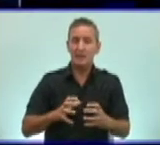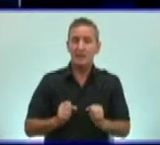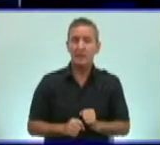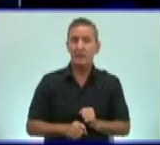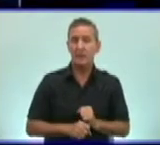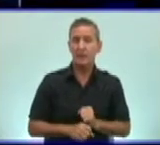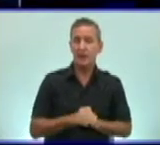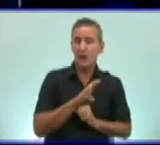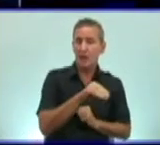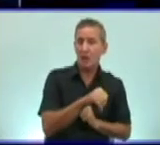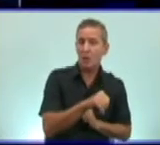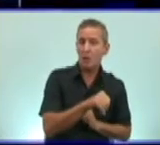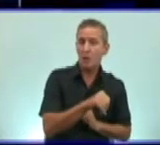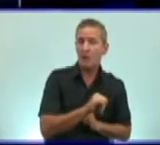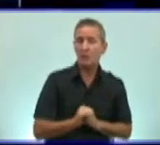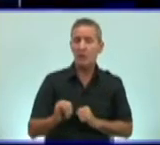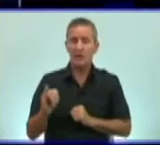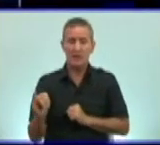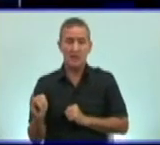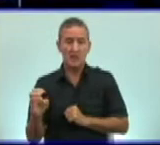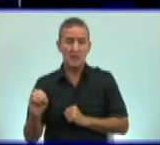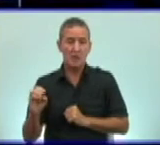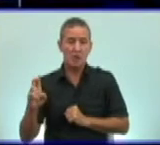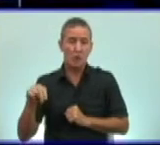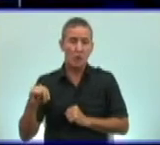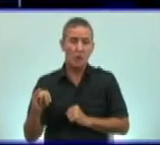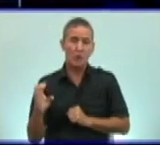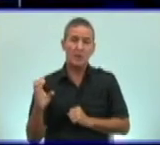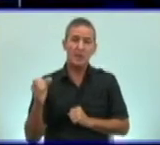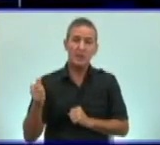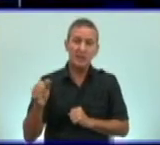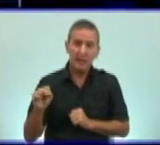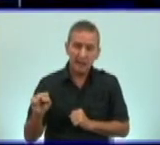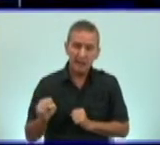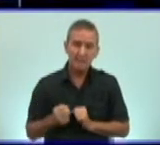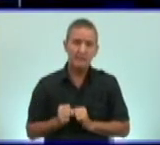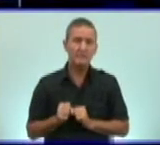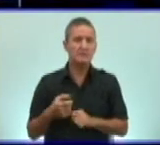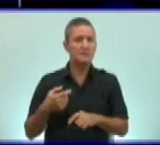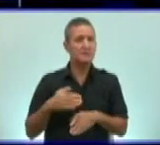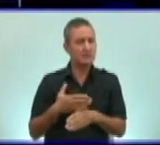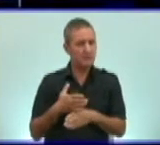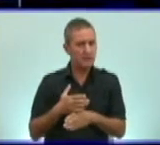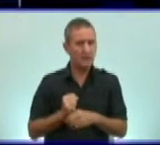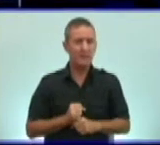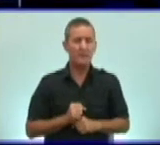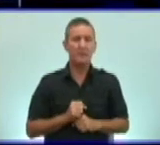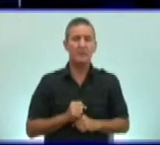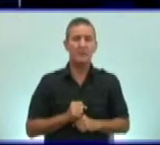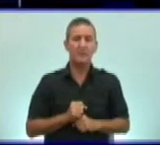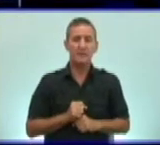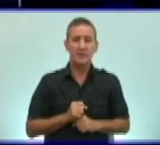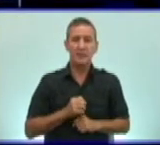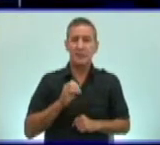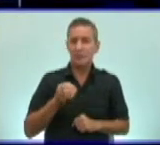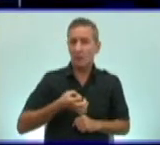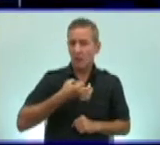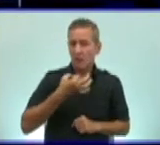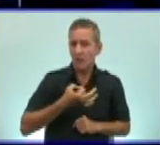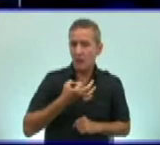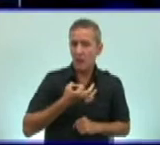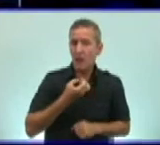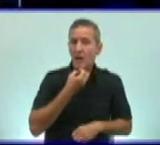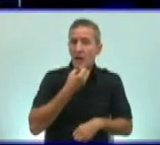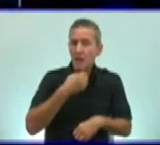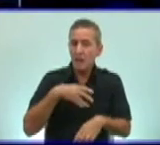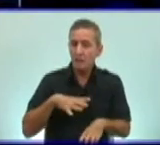y nosotros nos vamos a referir a precisamente que hay la posibilidad de